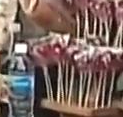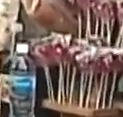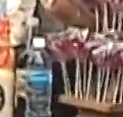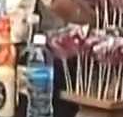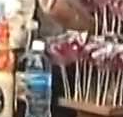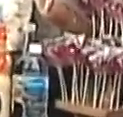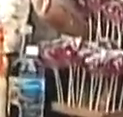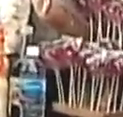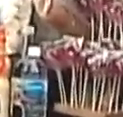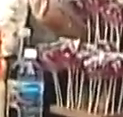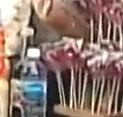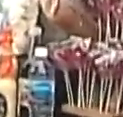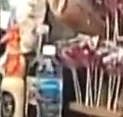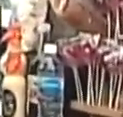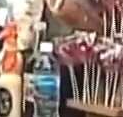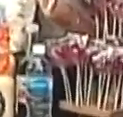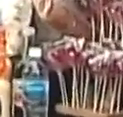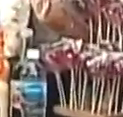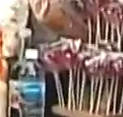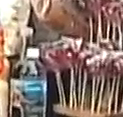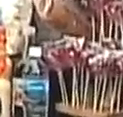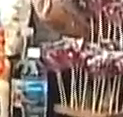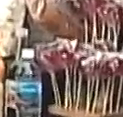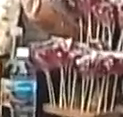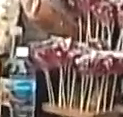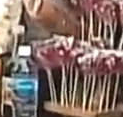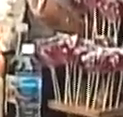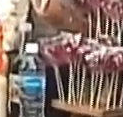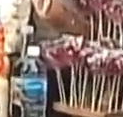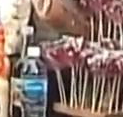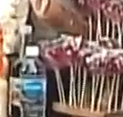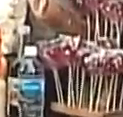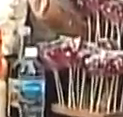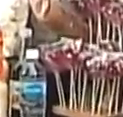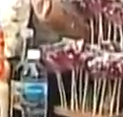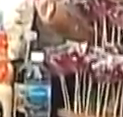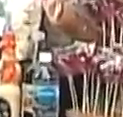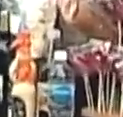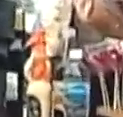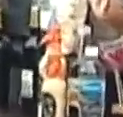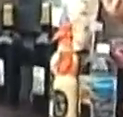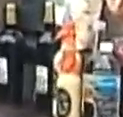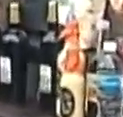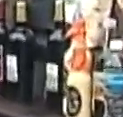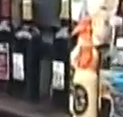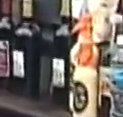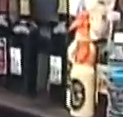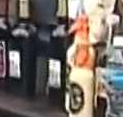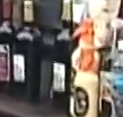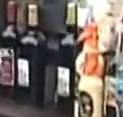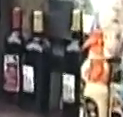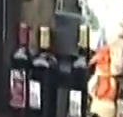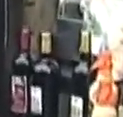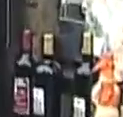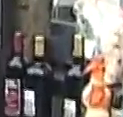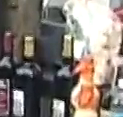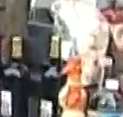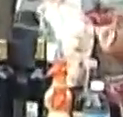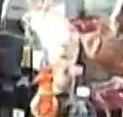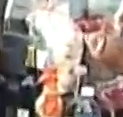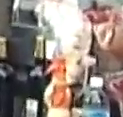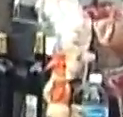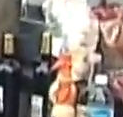Patria, que muestra variedades de producción en hortalizas, verduras, flores y frutas de temporada que son distribuidas a las comunidades